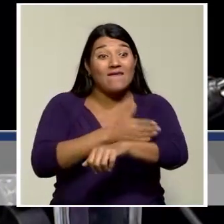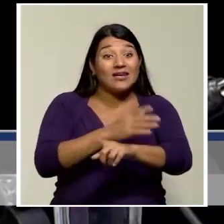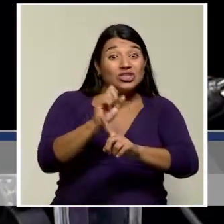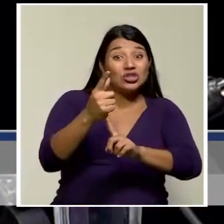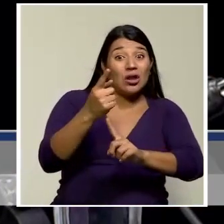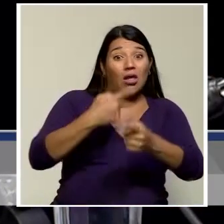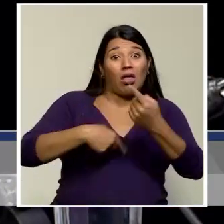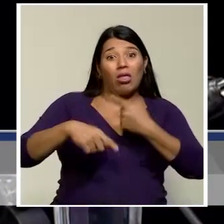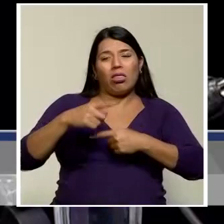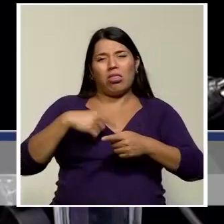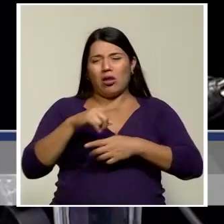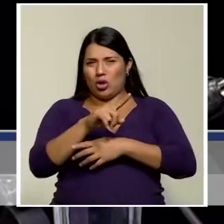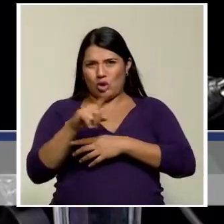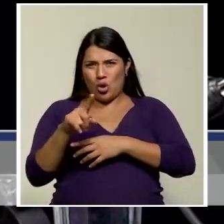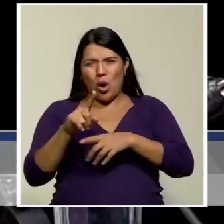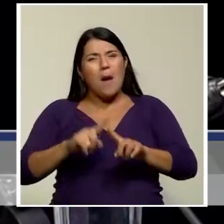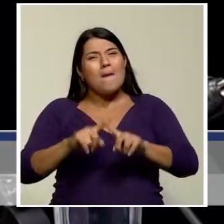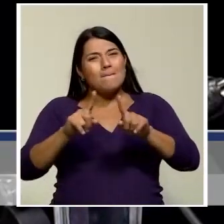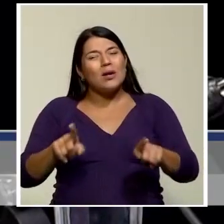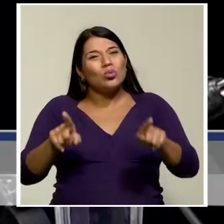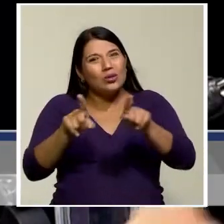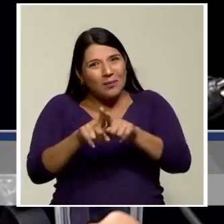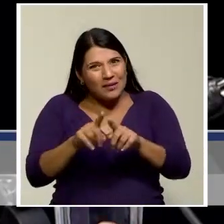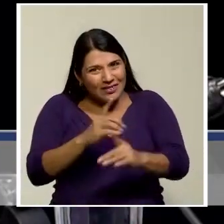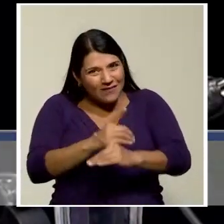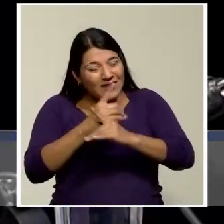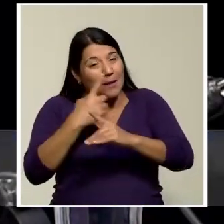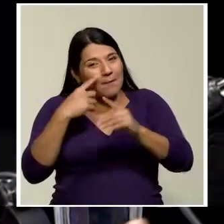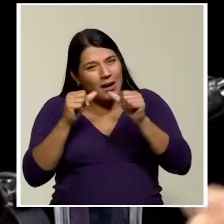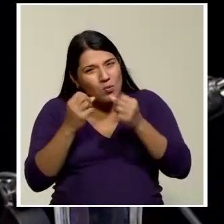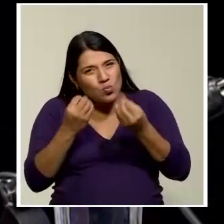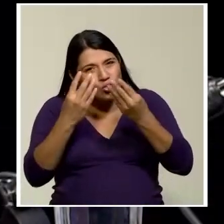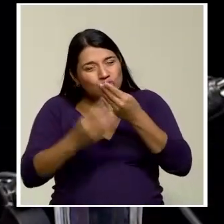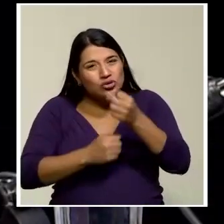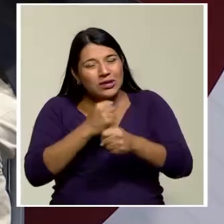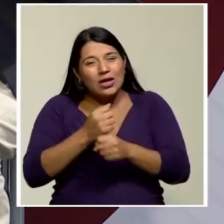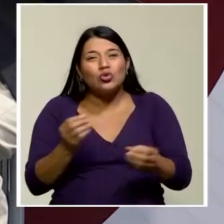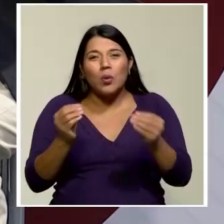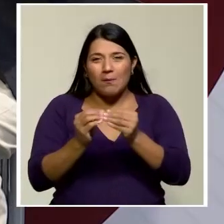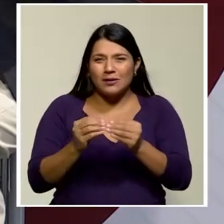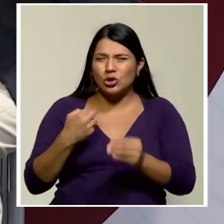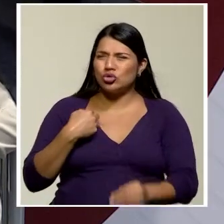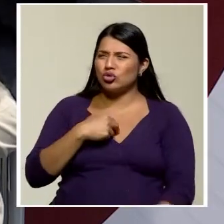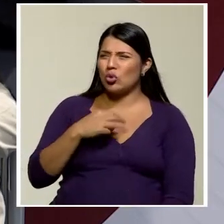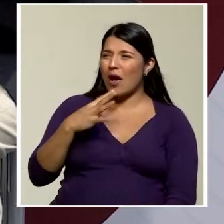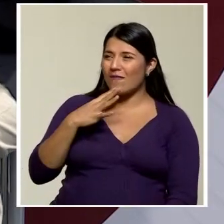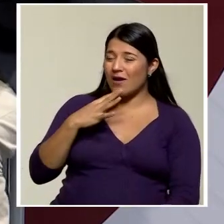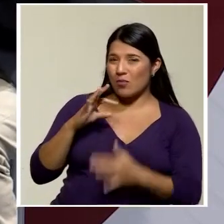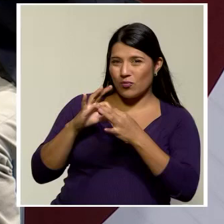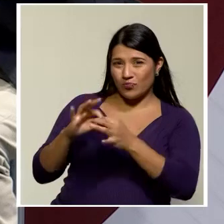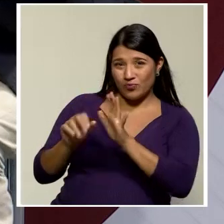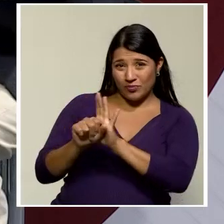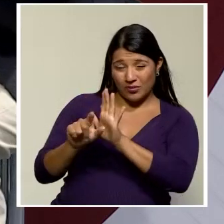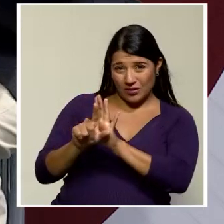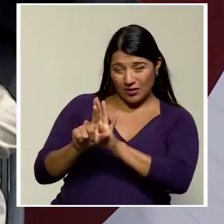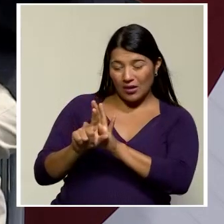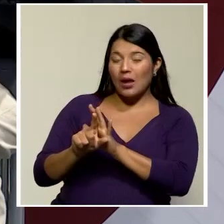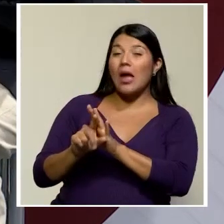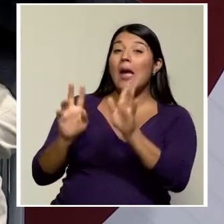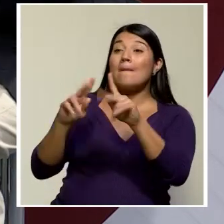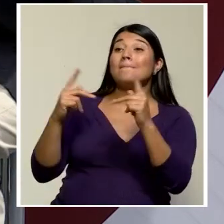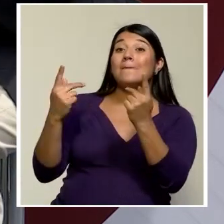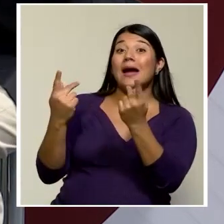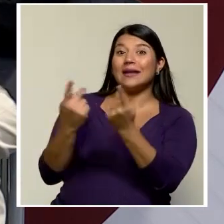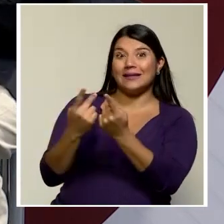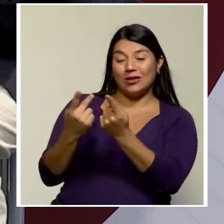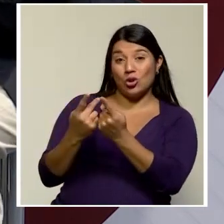para que sirvan para varios siglos más. A la participación, recién hablábamos del Congreso, a la participación del Frente Amplio en el